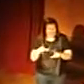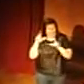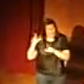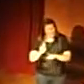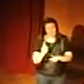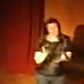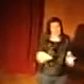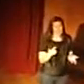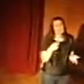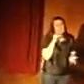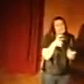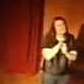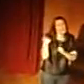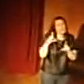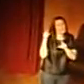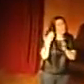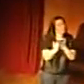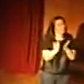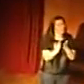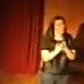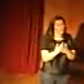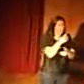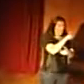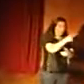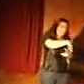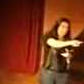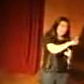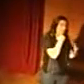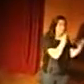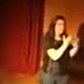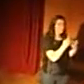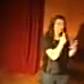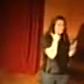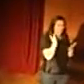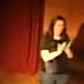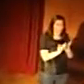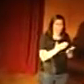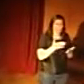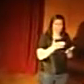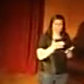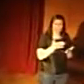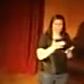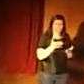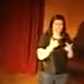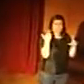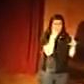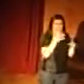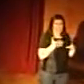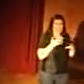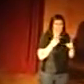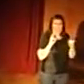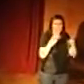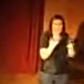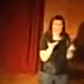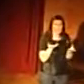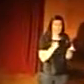poco también cómo esos artistas necesitan justificar su veduta necesitan justificar su paisaje con un